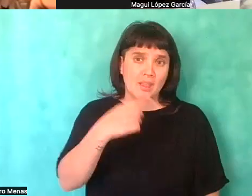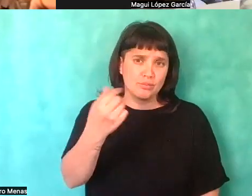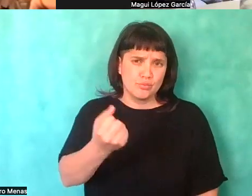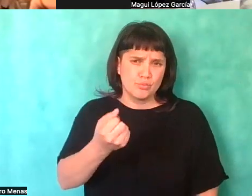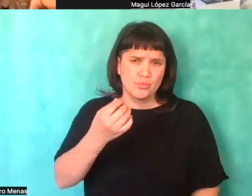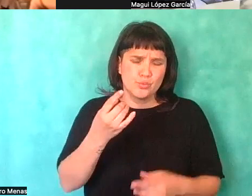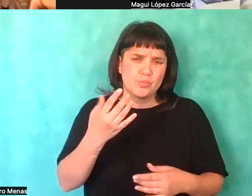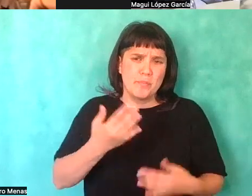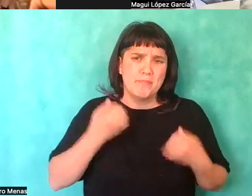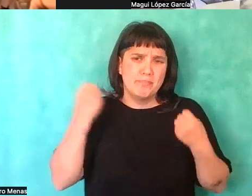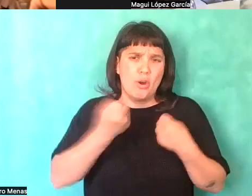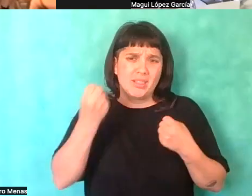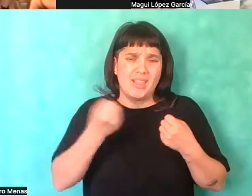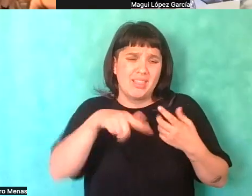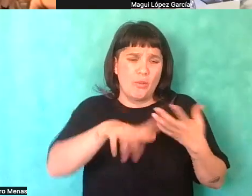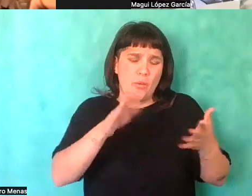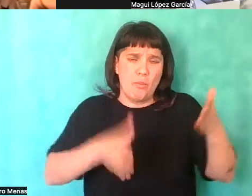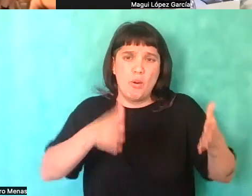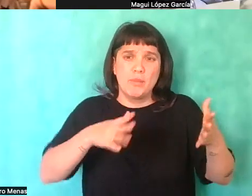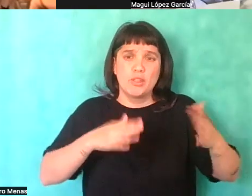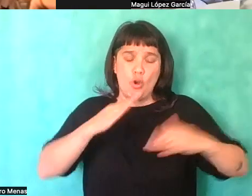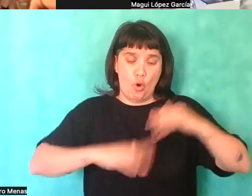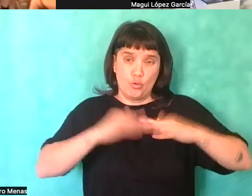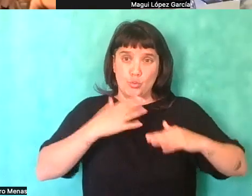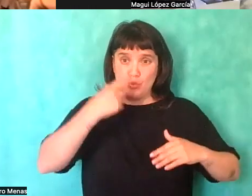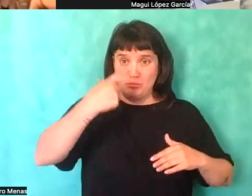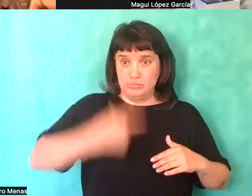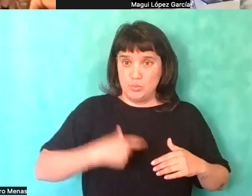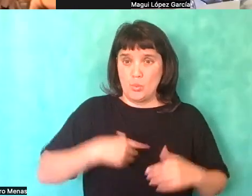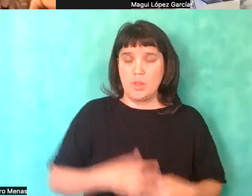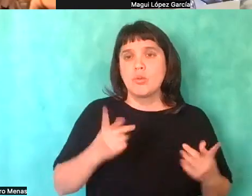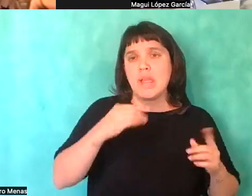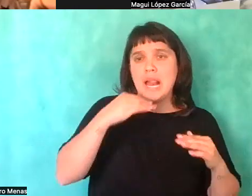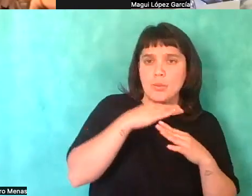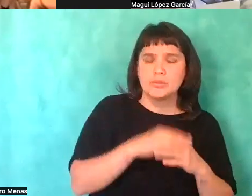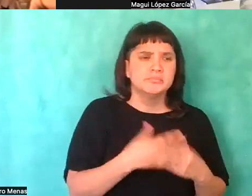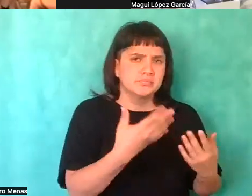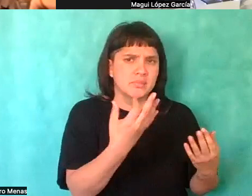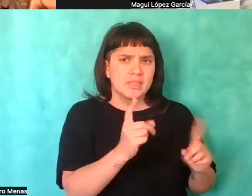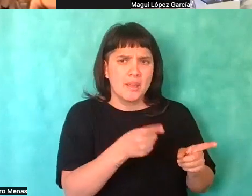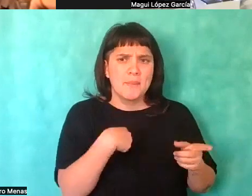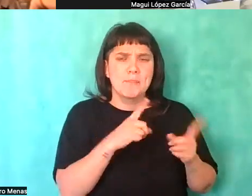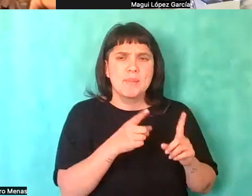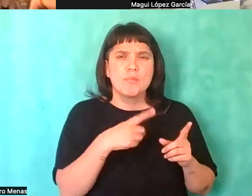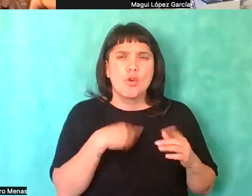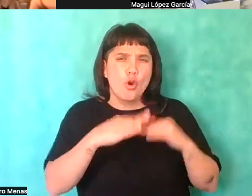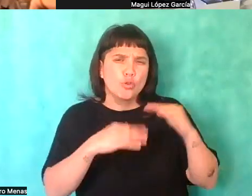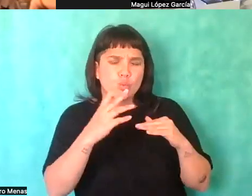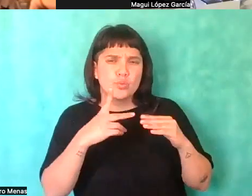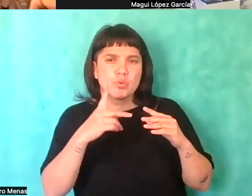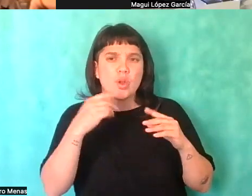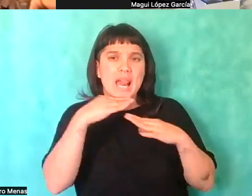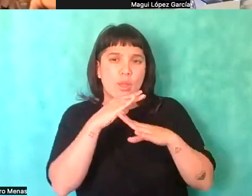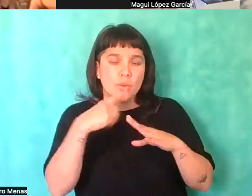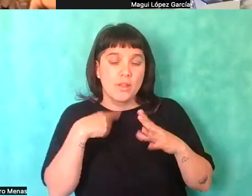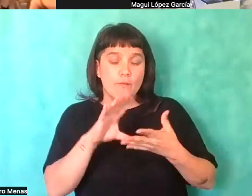te construís como sujeto. Y además la cuestión lingüística de que los datos que vos recibís de esa lengua van a ser los que te van a permitir